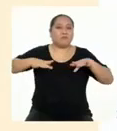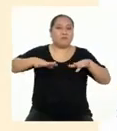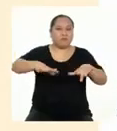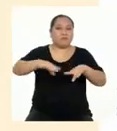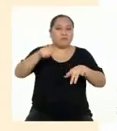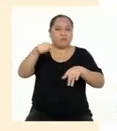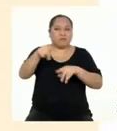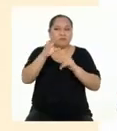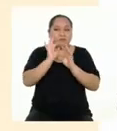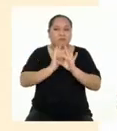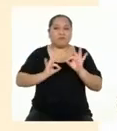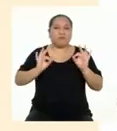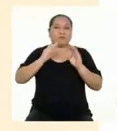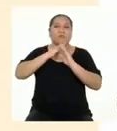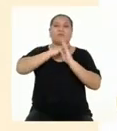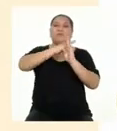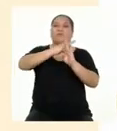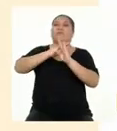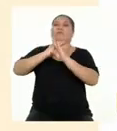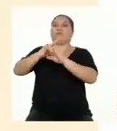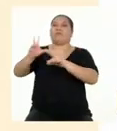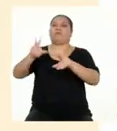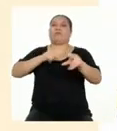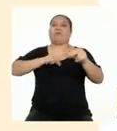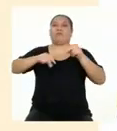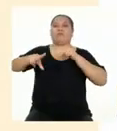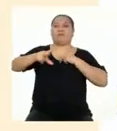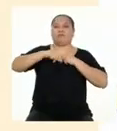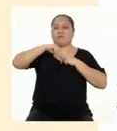para prevenir contagios.